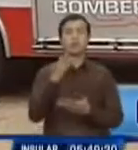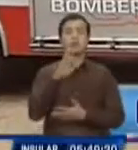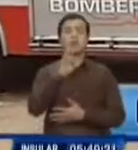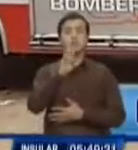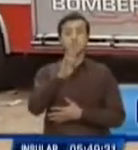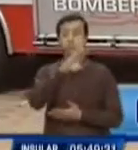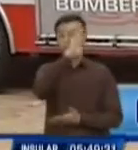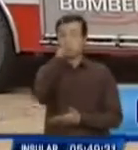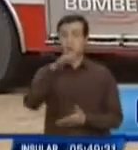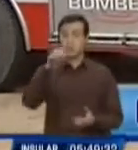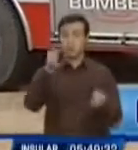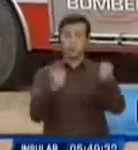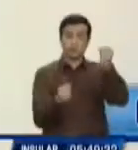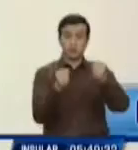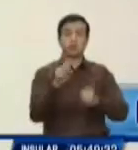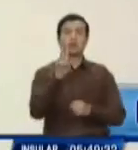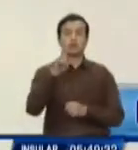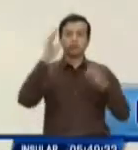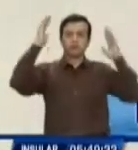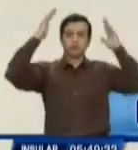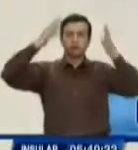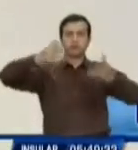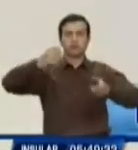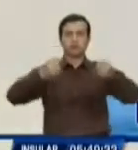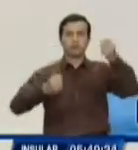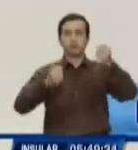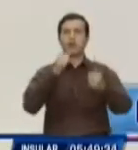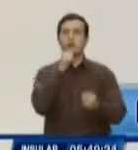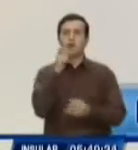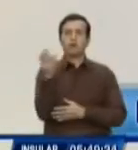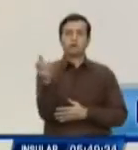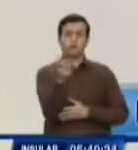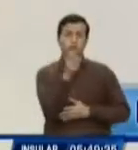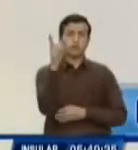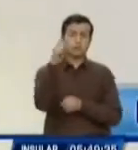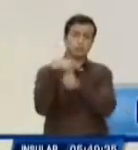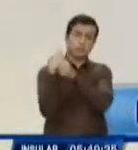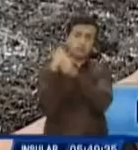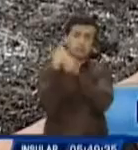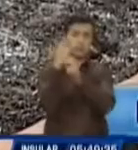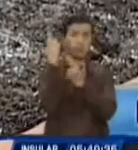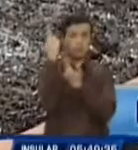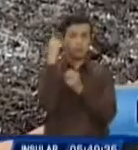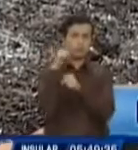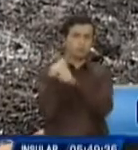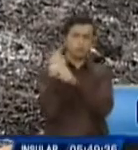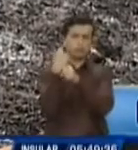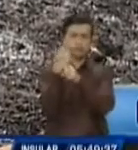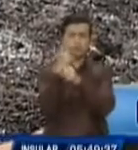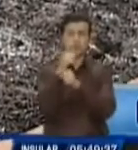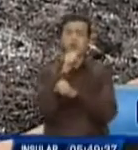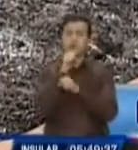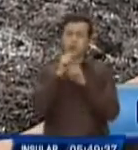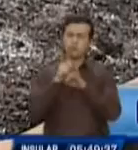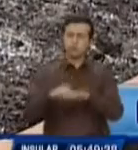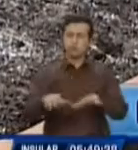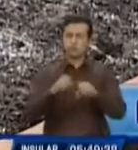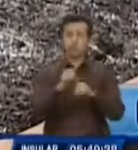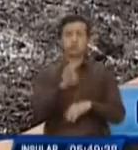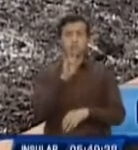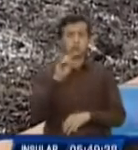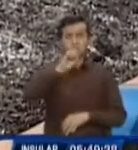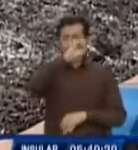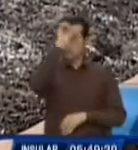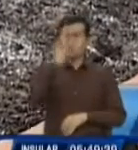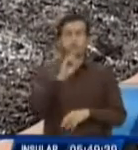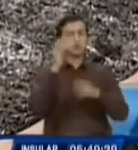y 2 tanqueros. Además, se realizaron varias descargas de agua desde un helicóptero de las Fuerzas Armadas. Tenemos un 70% controlado, tenemos que realizar